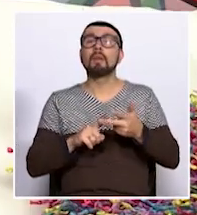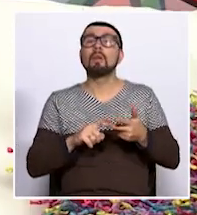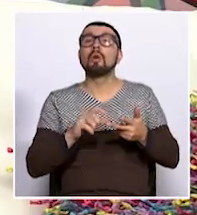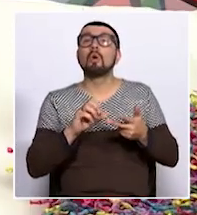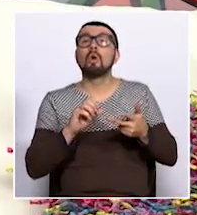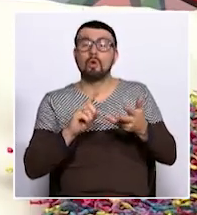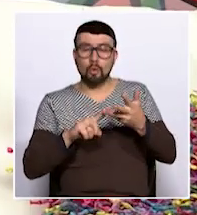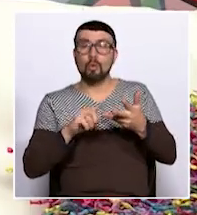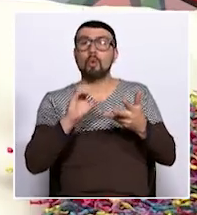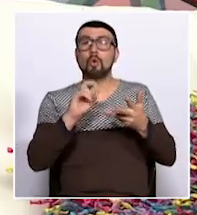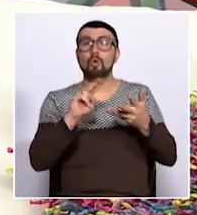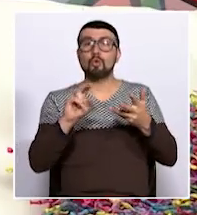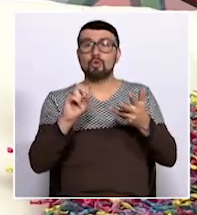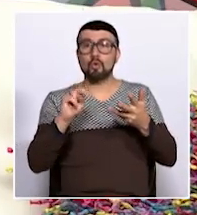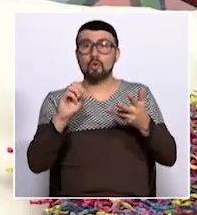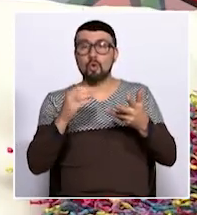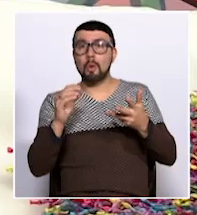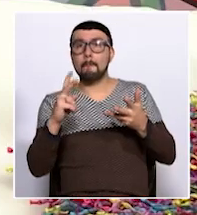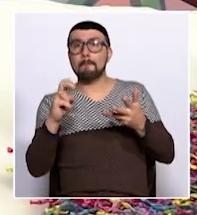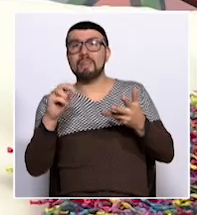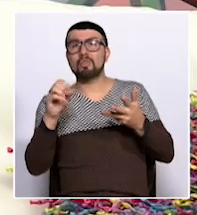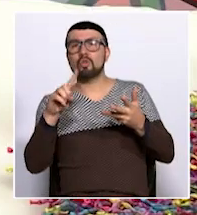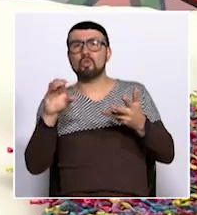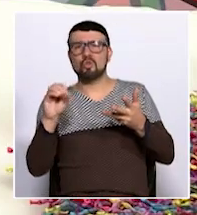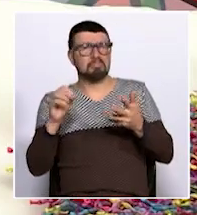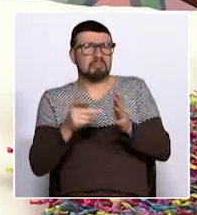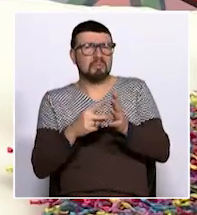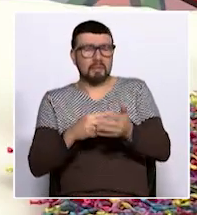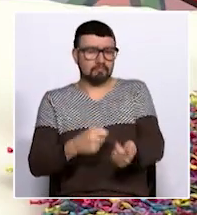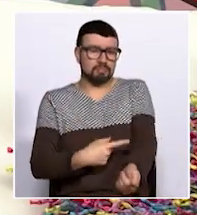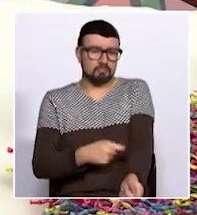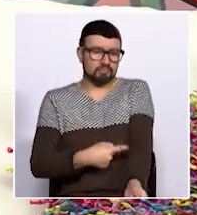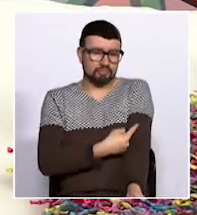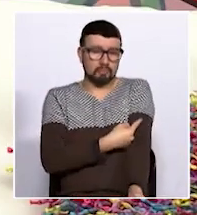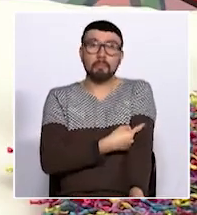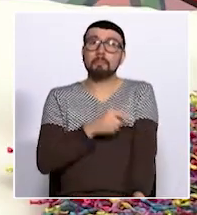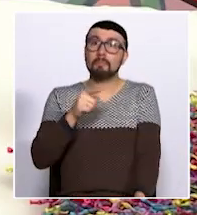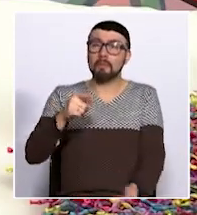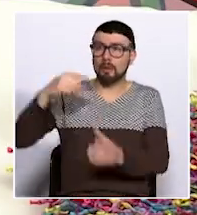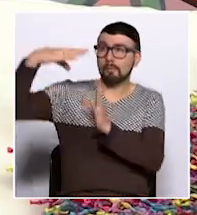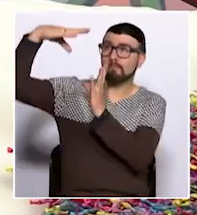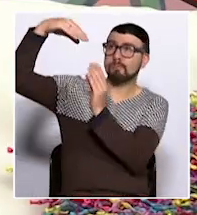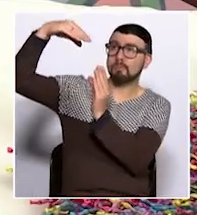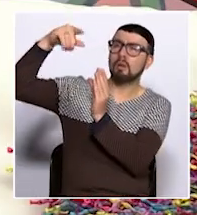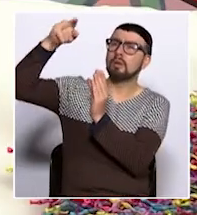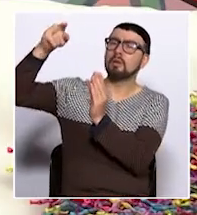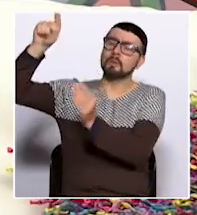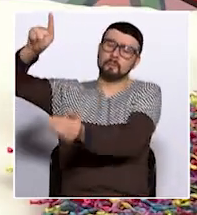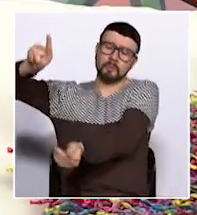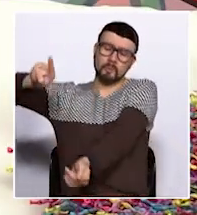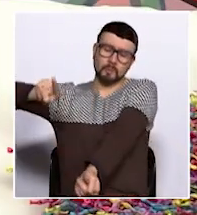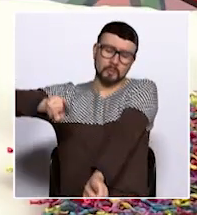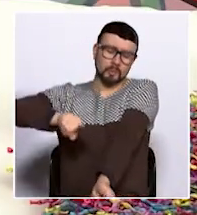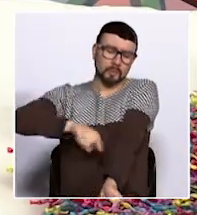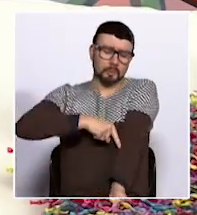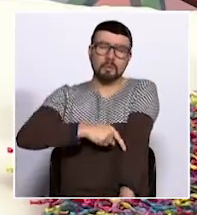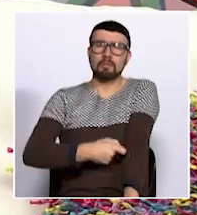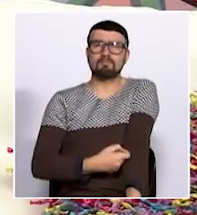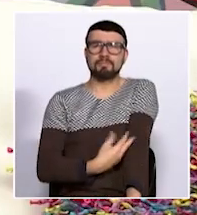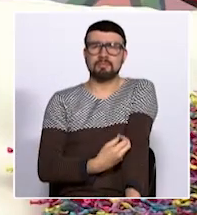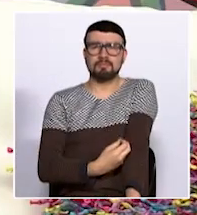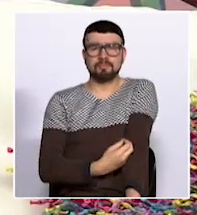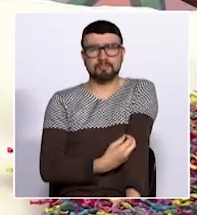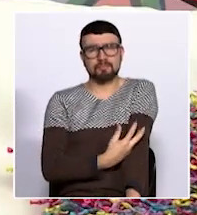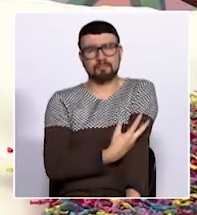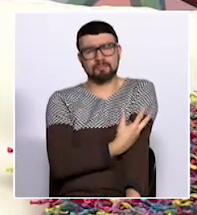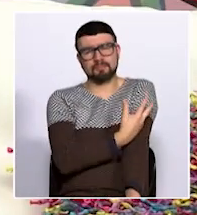el ozono es un gas, el cual conectamos a una bolsa de suero que va por vía venosa al paciente. Al paciente no